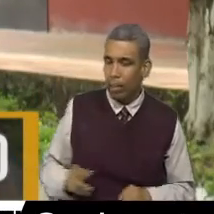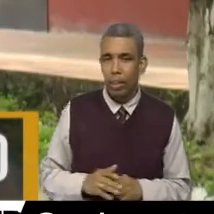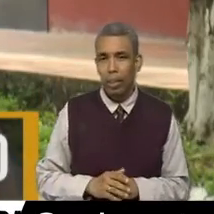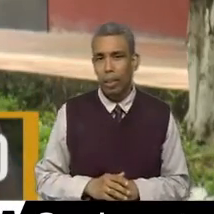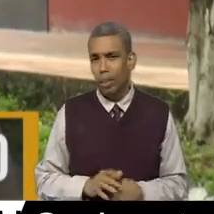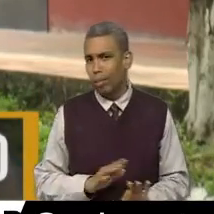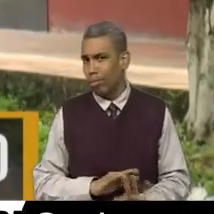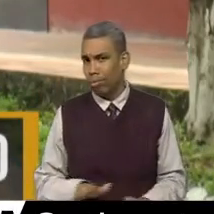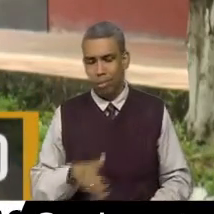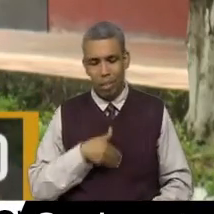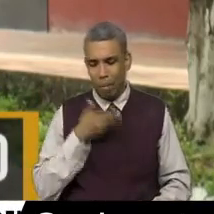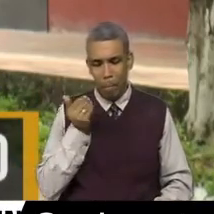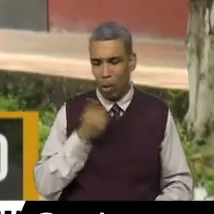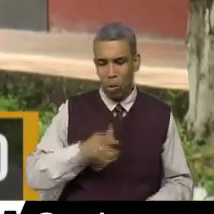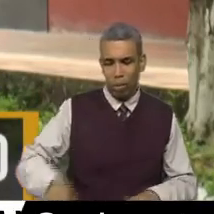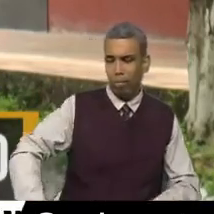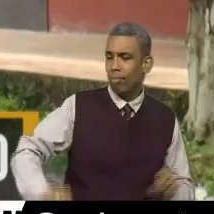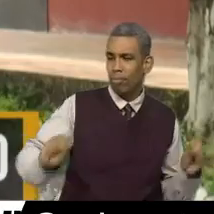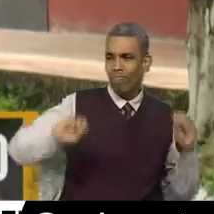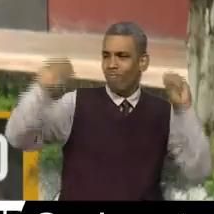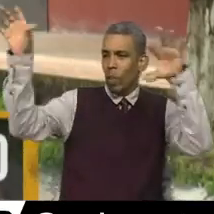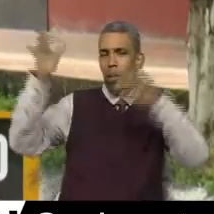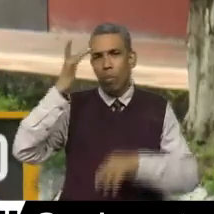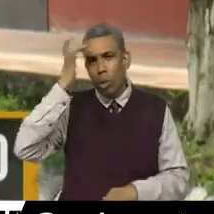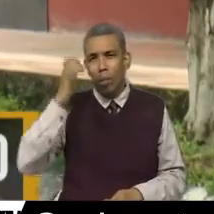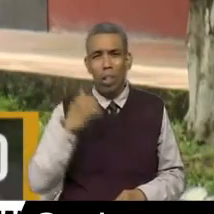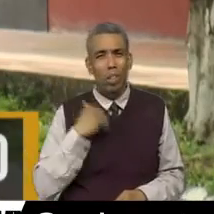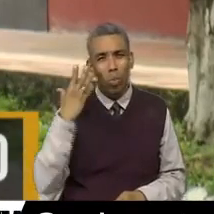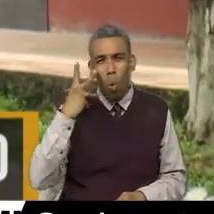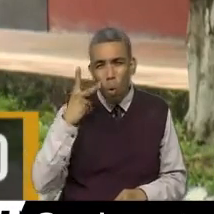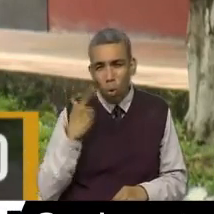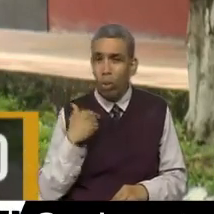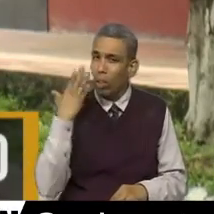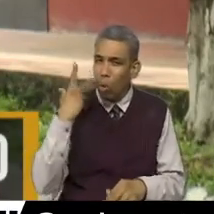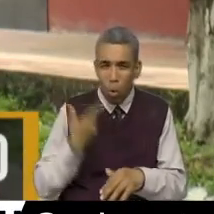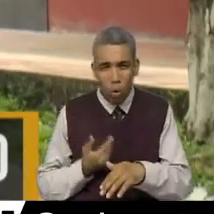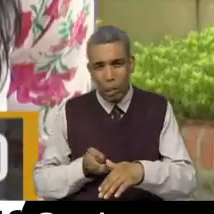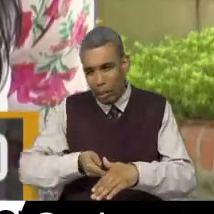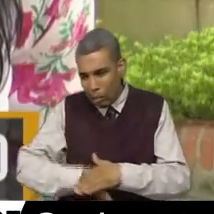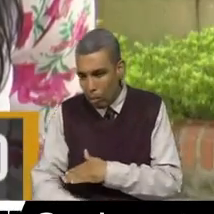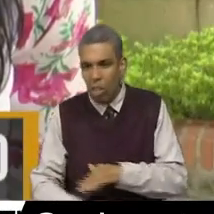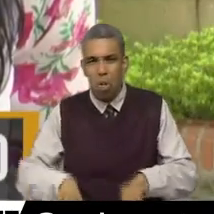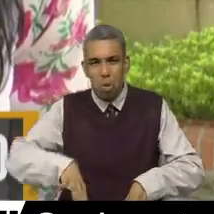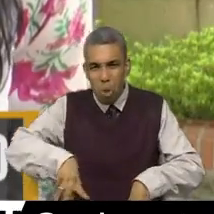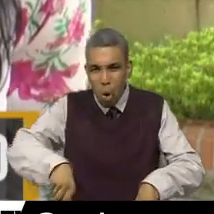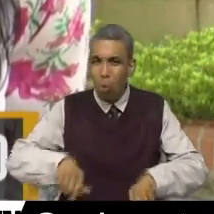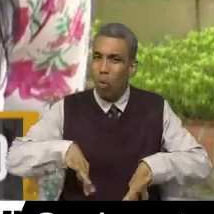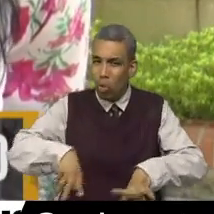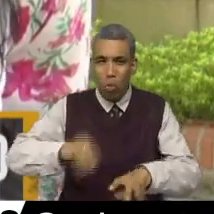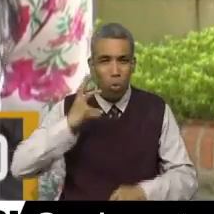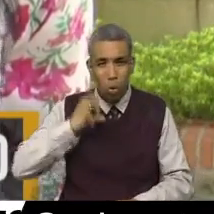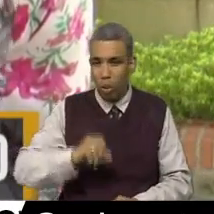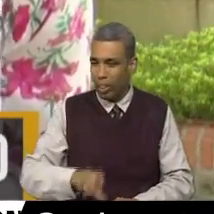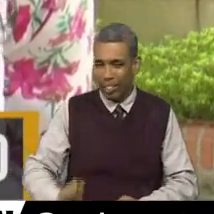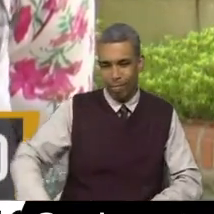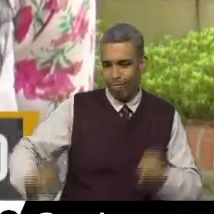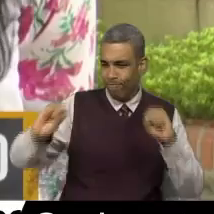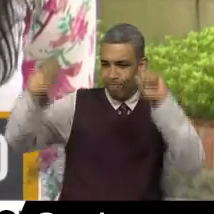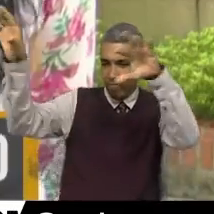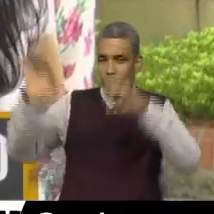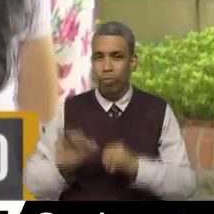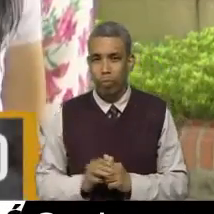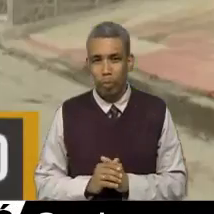se tuvo que mudar de sector porque todas las noches se le metían y se le robaban un computador. Los afectados aseguran que las denuncias han